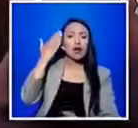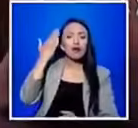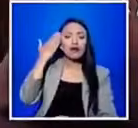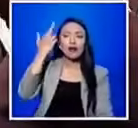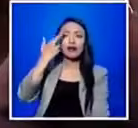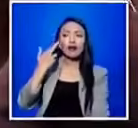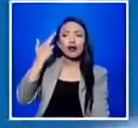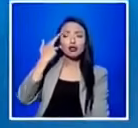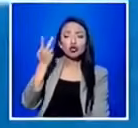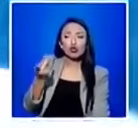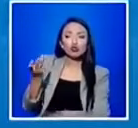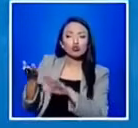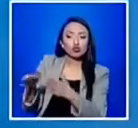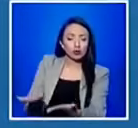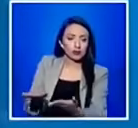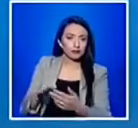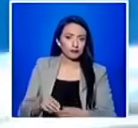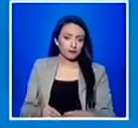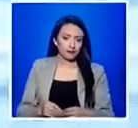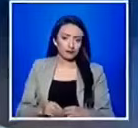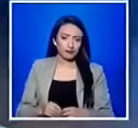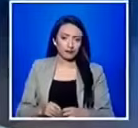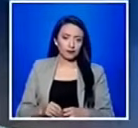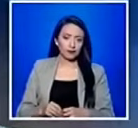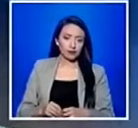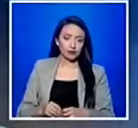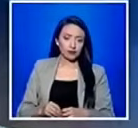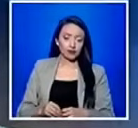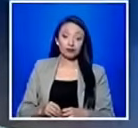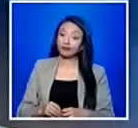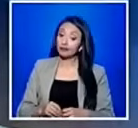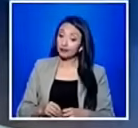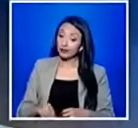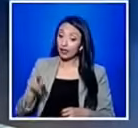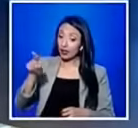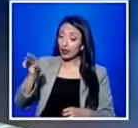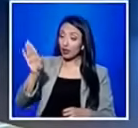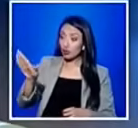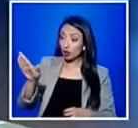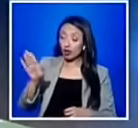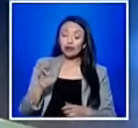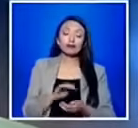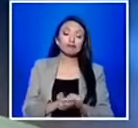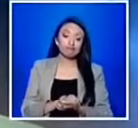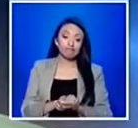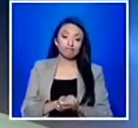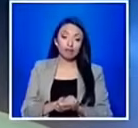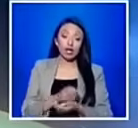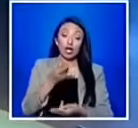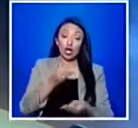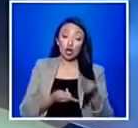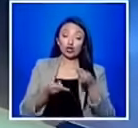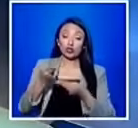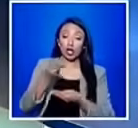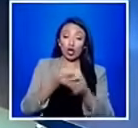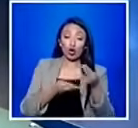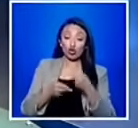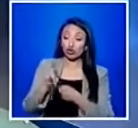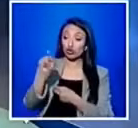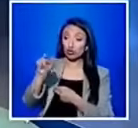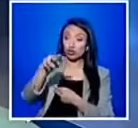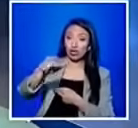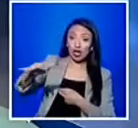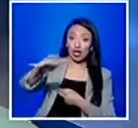que motivaron este crimen. Y mientras esto ocurre, los negocios, Andrea, siguen siendo afectados, sí. Negocios que